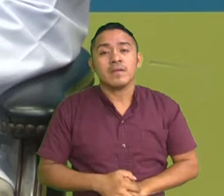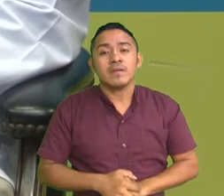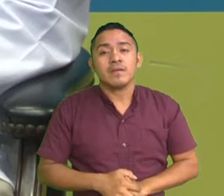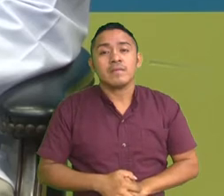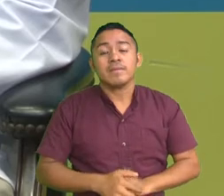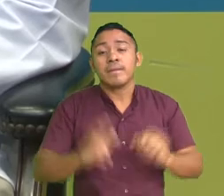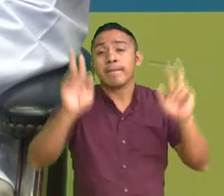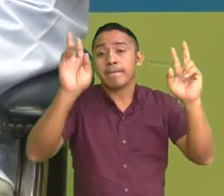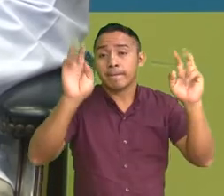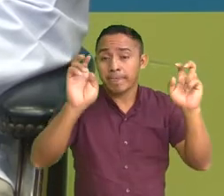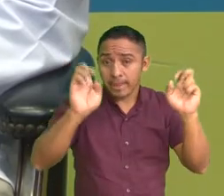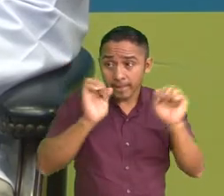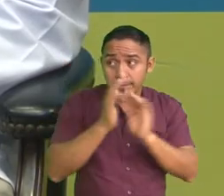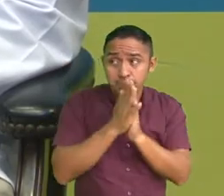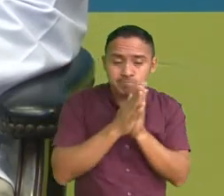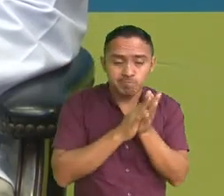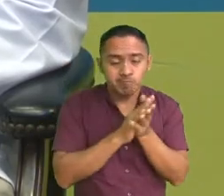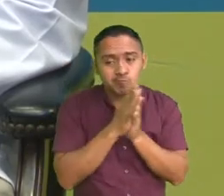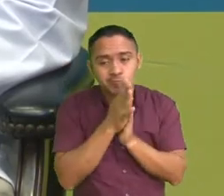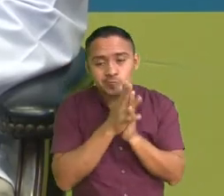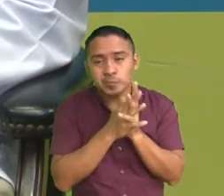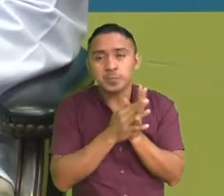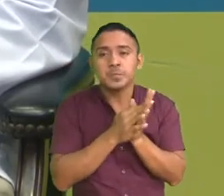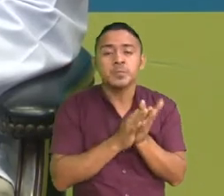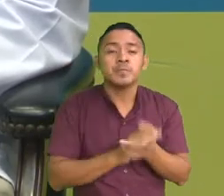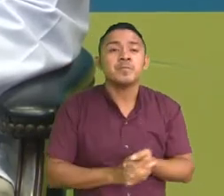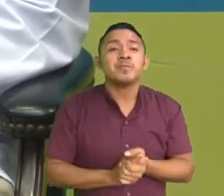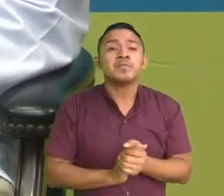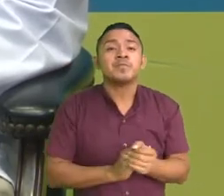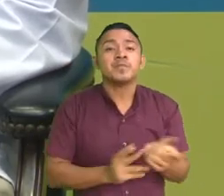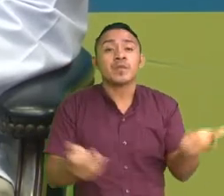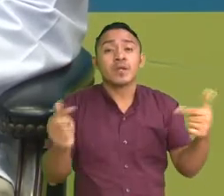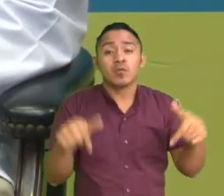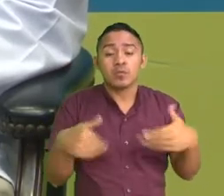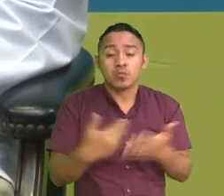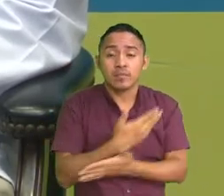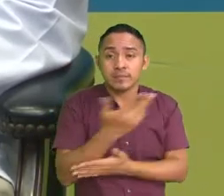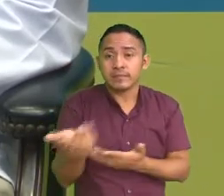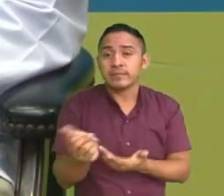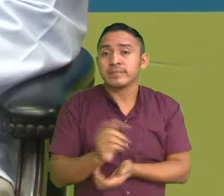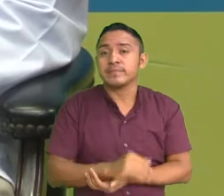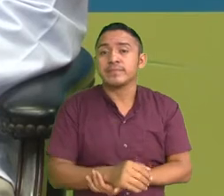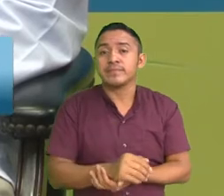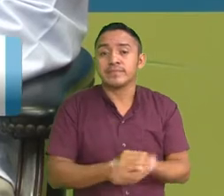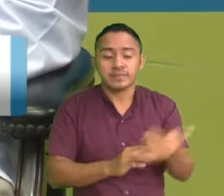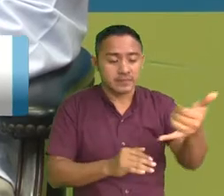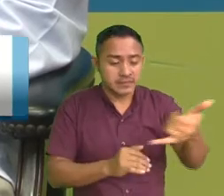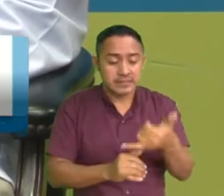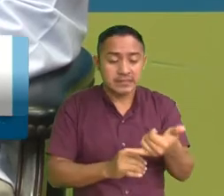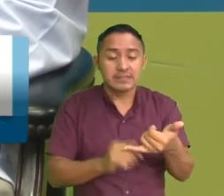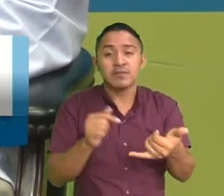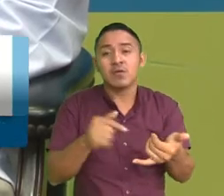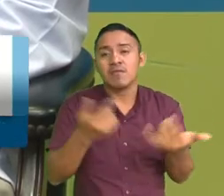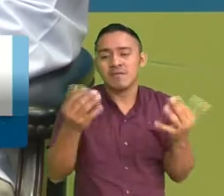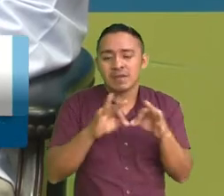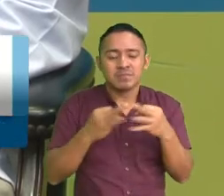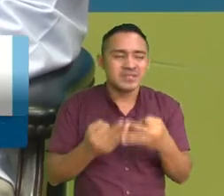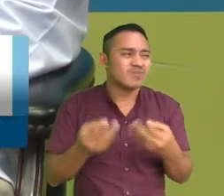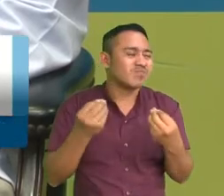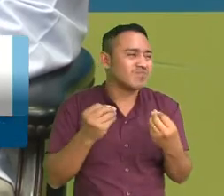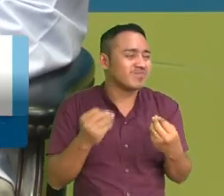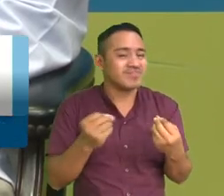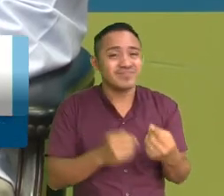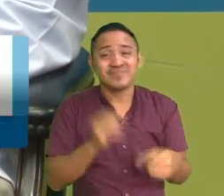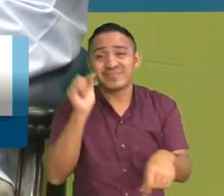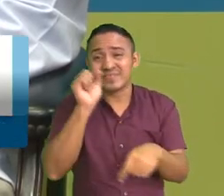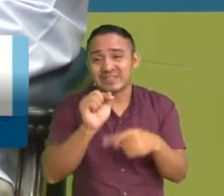Es un tema interesante, porque ahora con la tecnología ha sido una de las principales quejas de las familias,